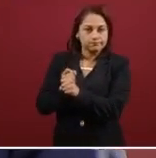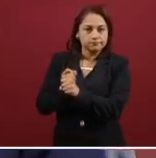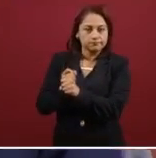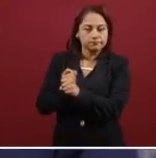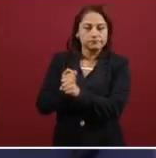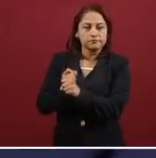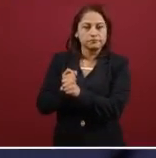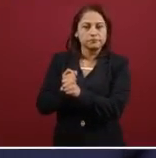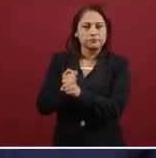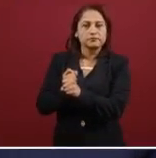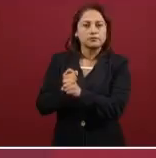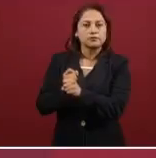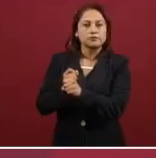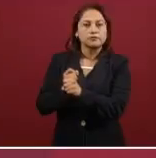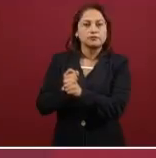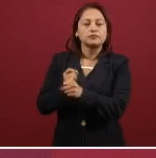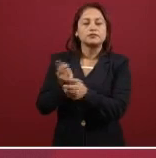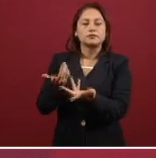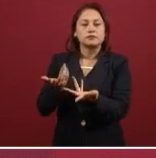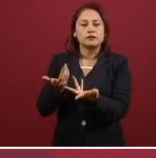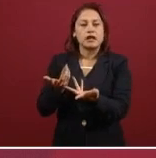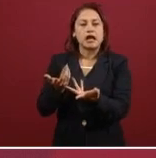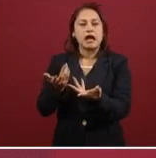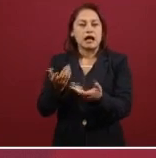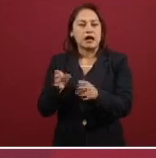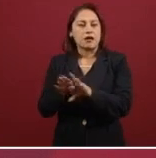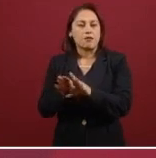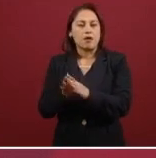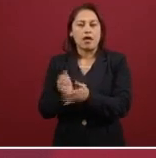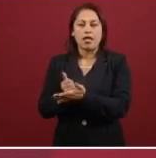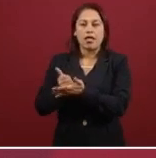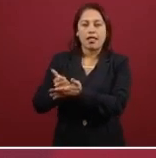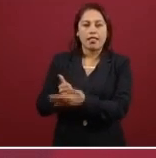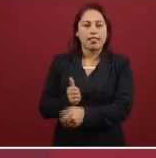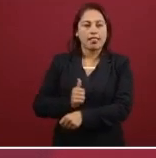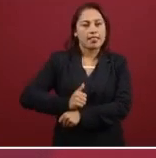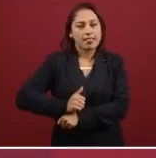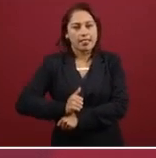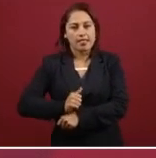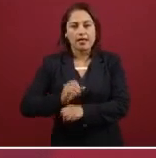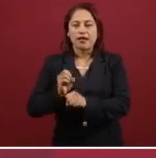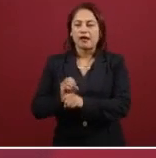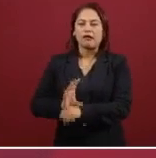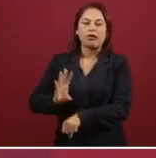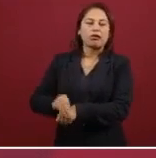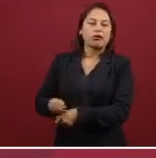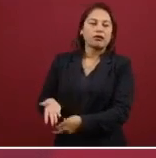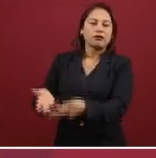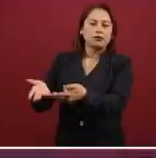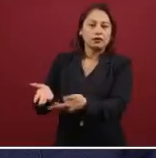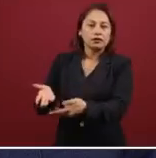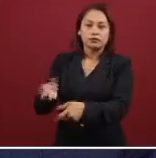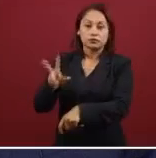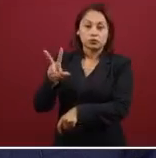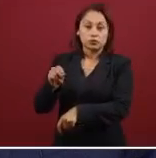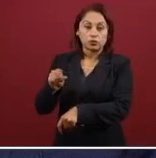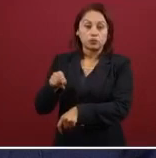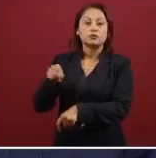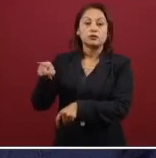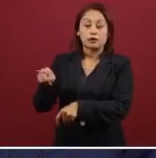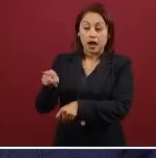sin influyentismo, sin impunidad, se castigue a los responsables.